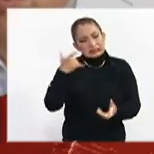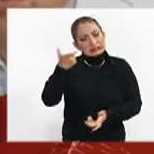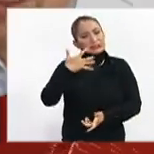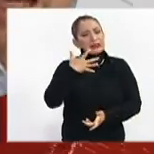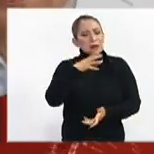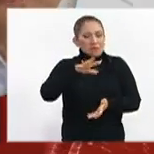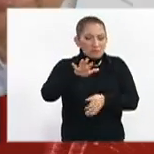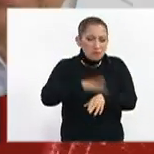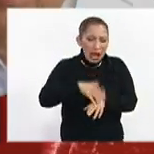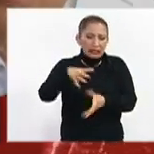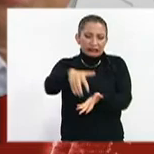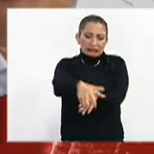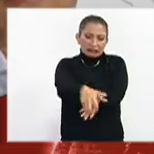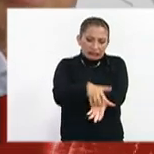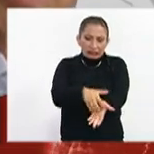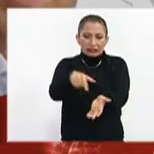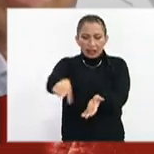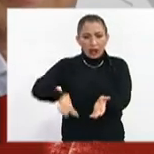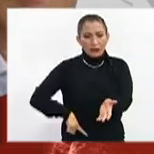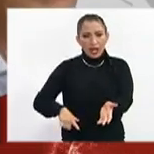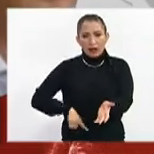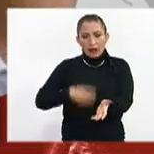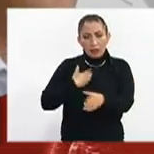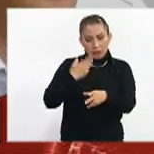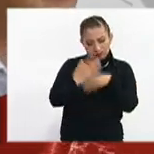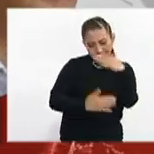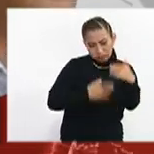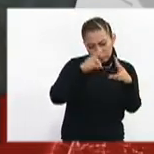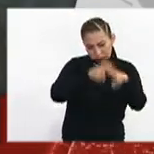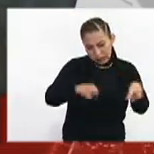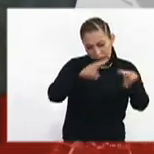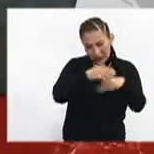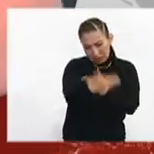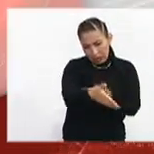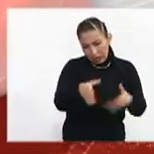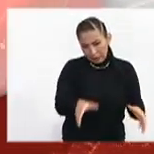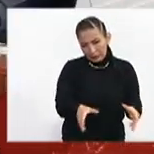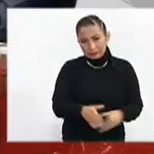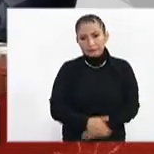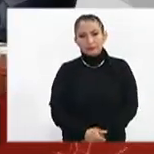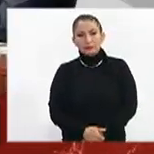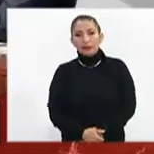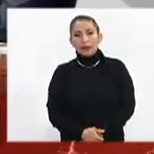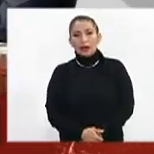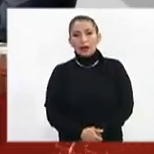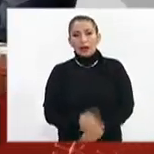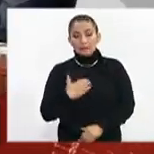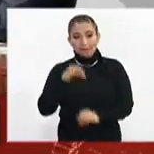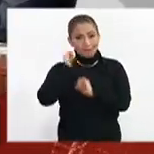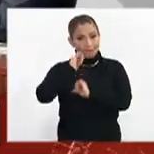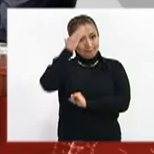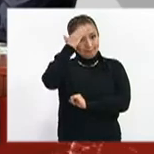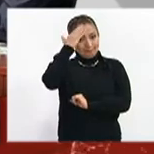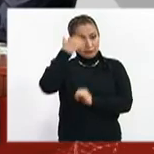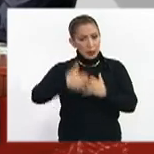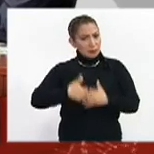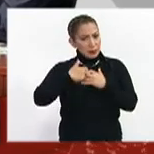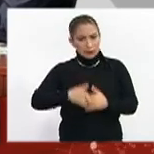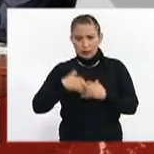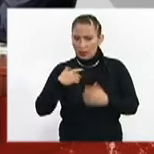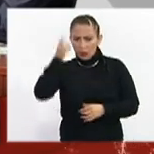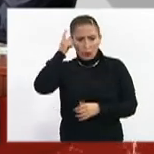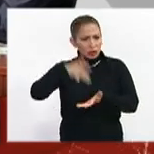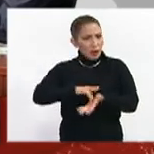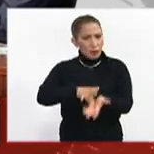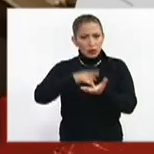presupuestal adicional ahora que estamos en el proceso de análisis del paquete. La cúpula empresarial ofrece todo su